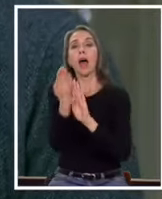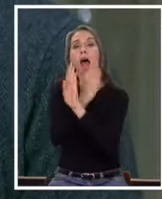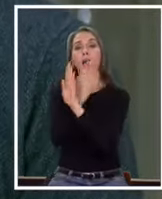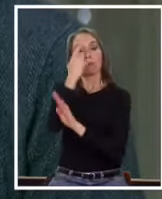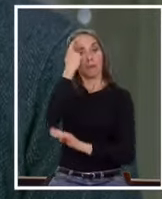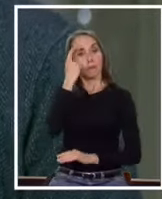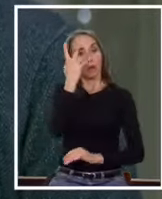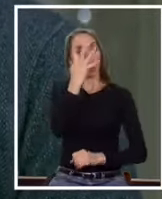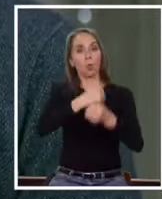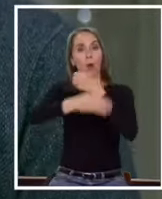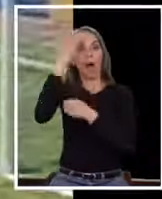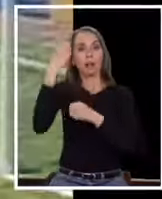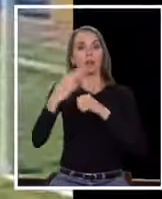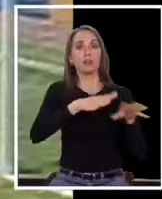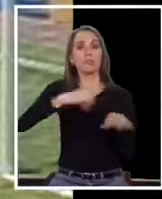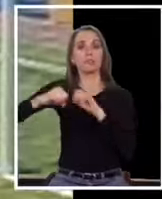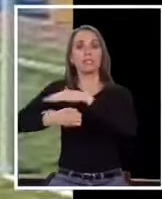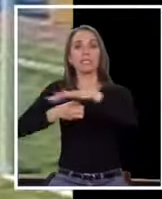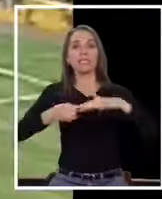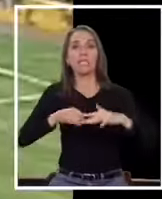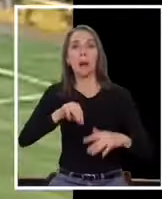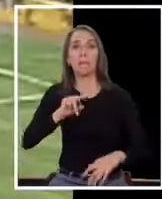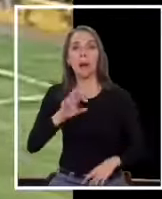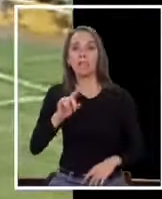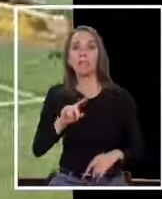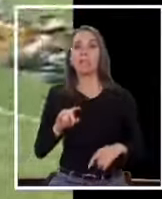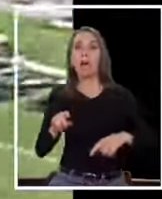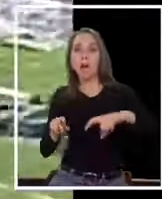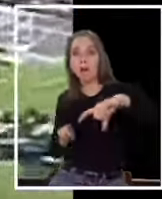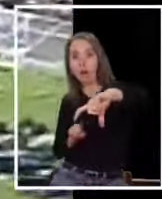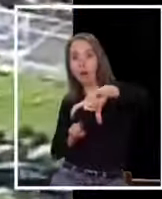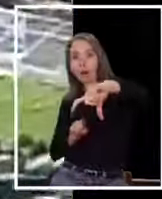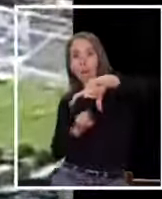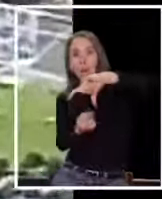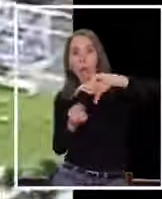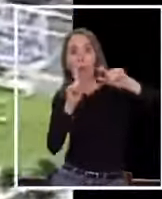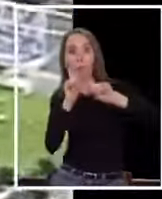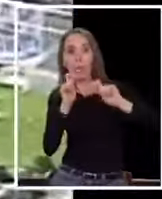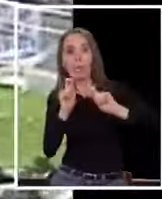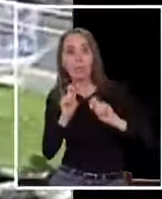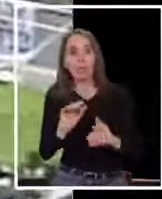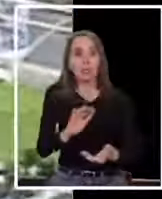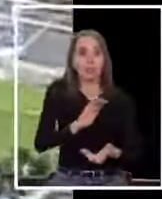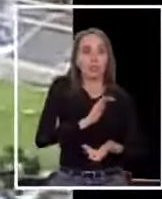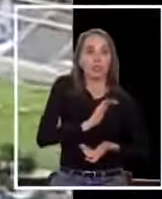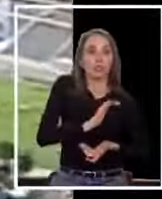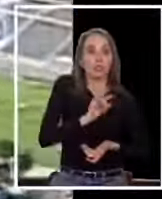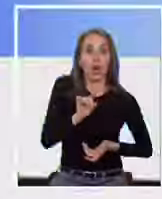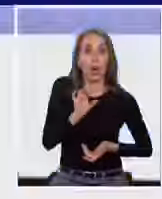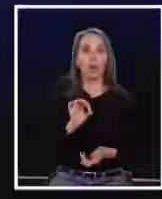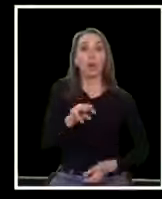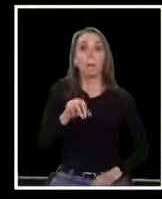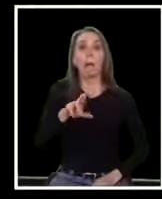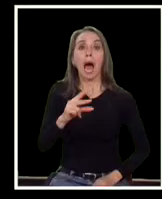de 4 años atrás de Malvinas. Maradona ejecuta un tiro libre, lo más peligroso para Shilton del partido hasta ese